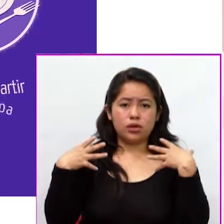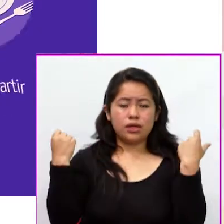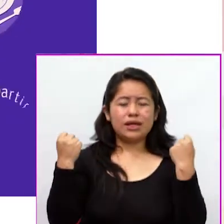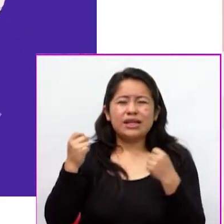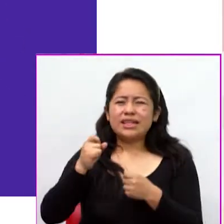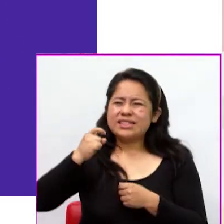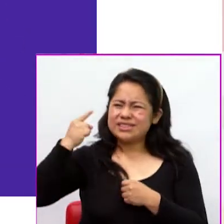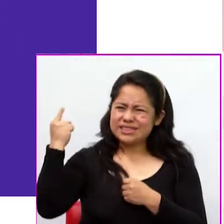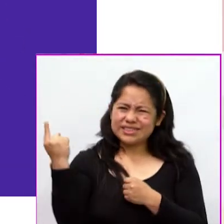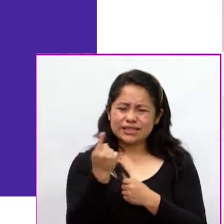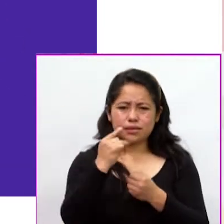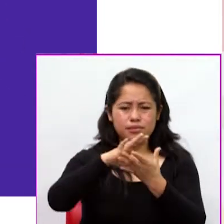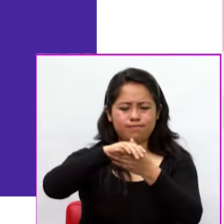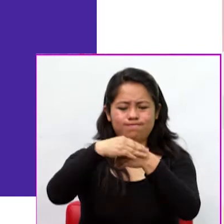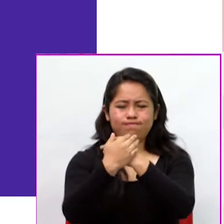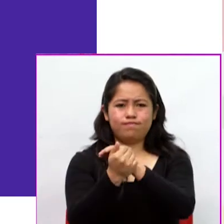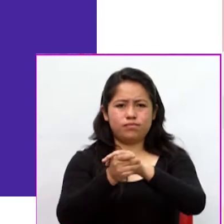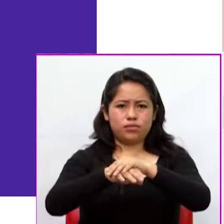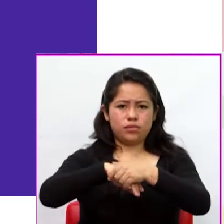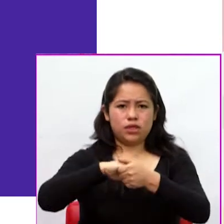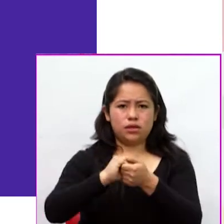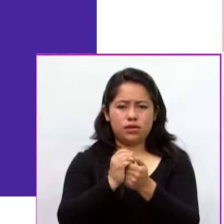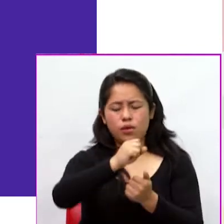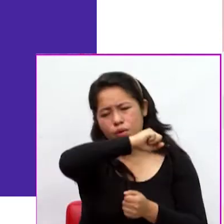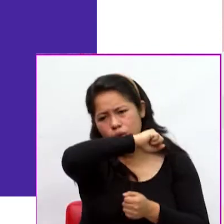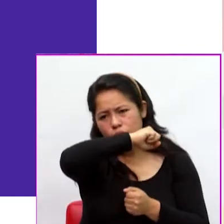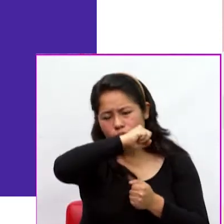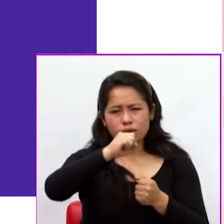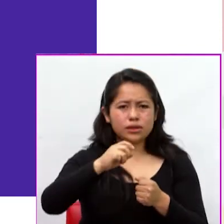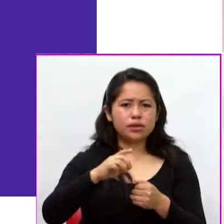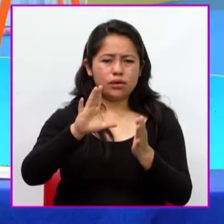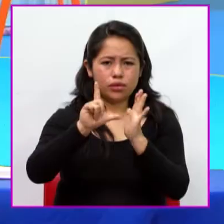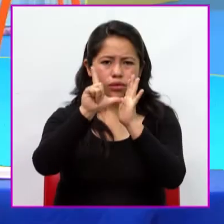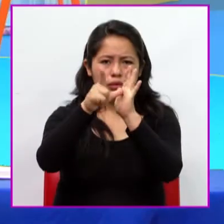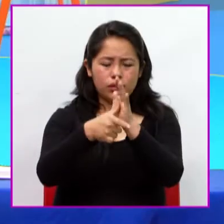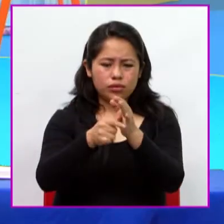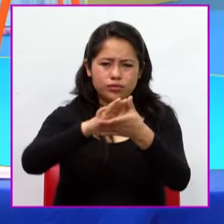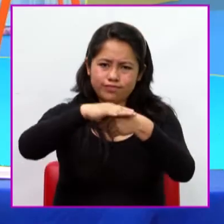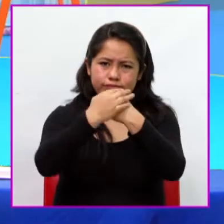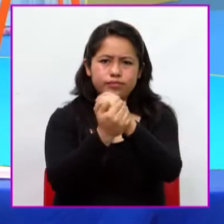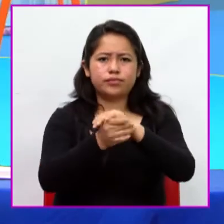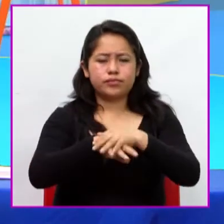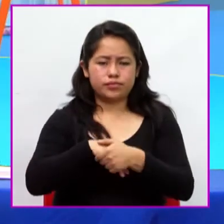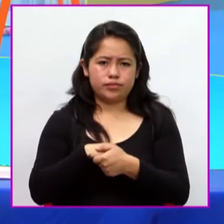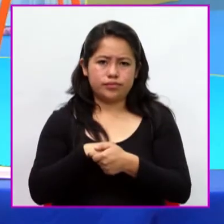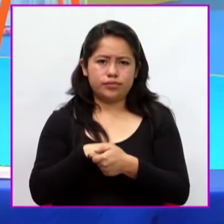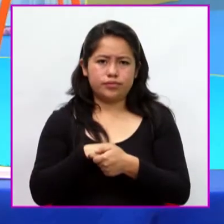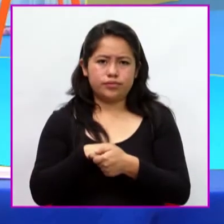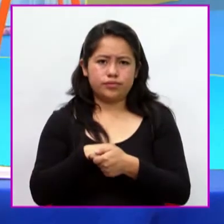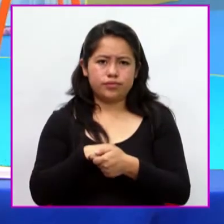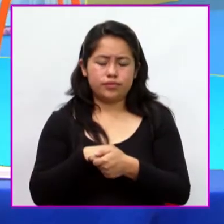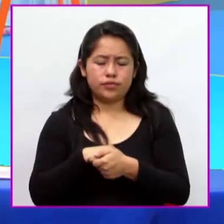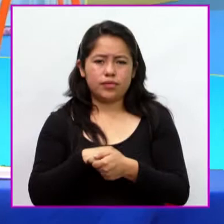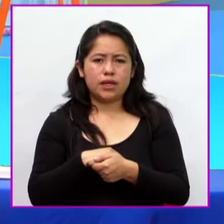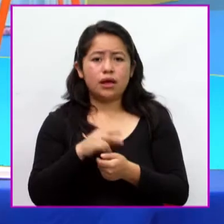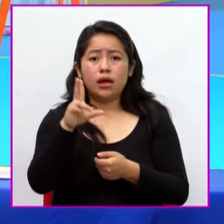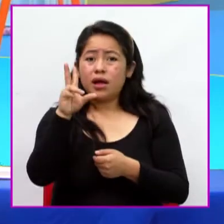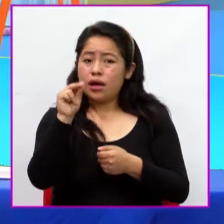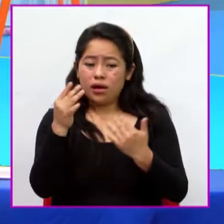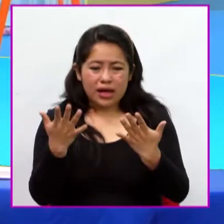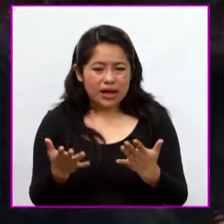después de estornudar o toser. Y si es que no hay agua a la vista, desinfectarse